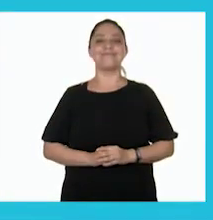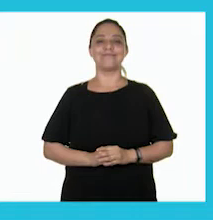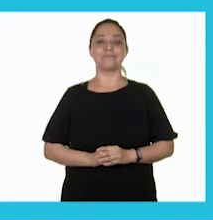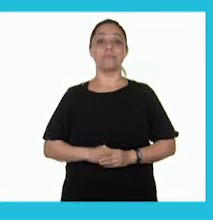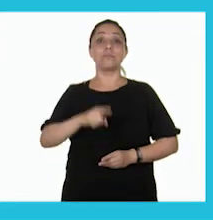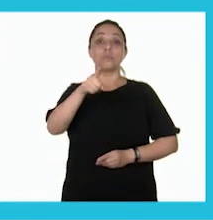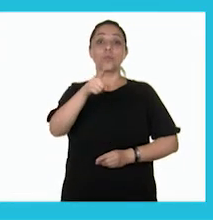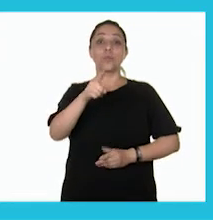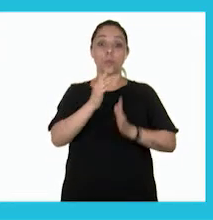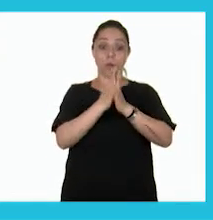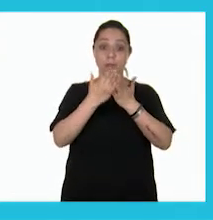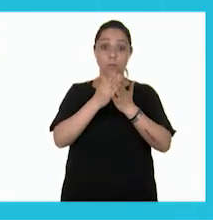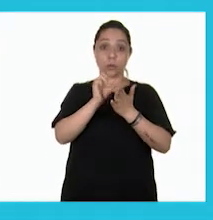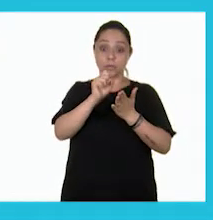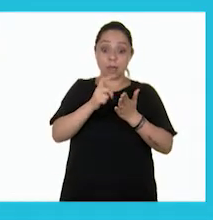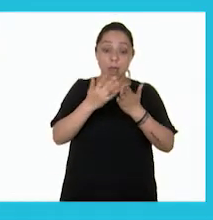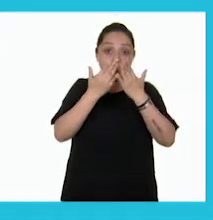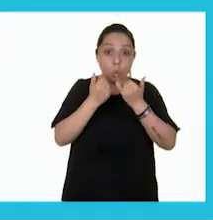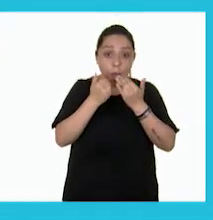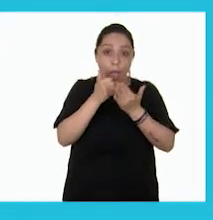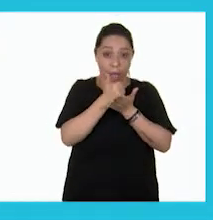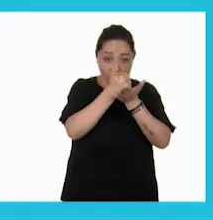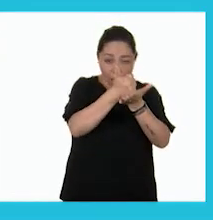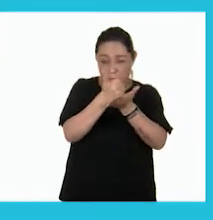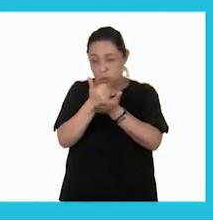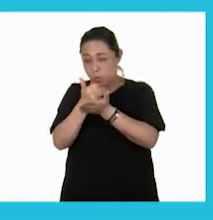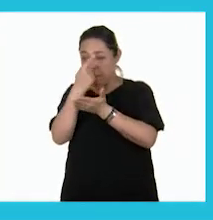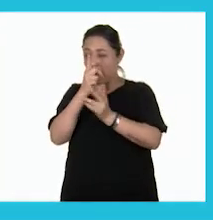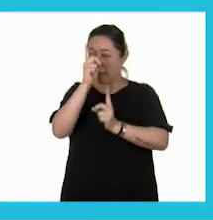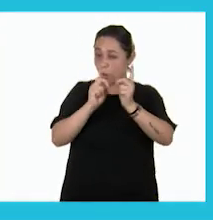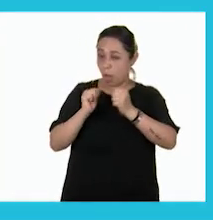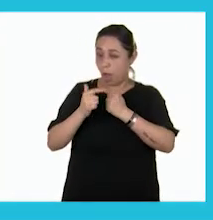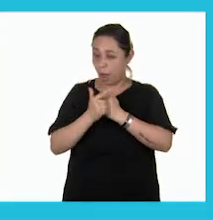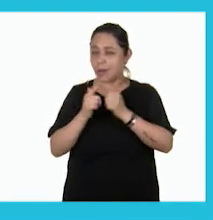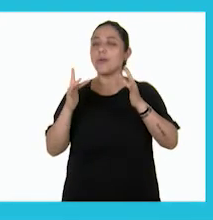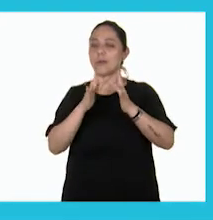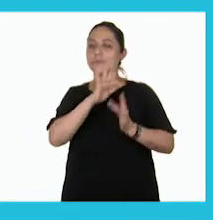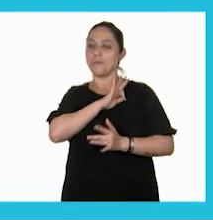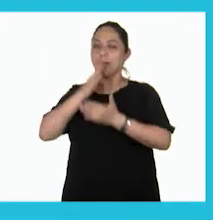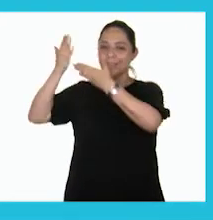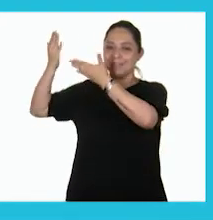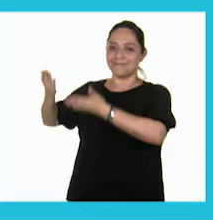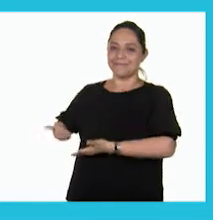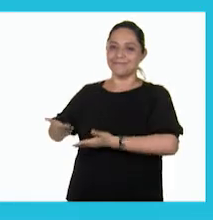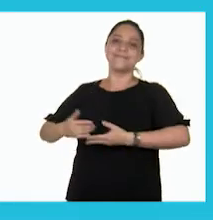Si no tienes el libro de texto o necesitas ayuda para resolver tus dudas, contáctanos.